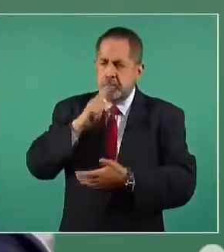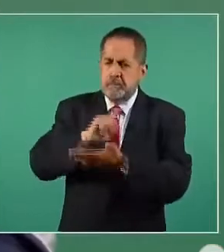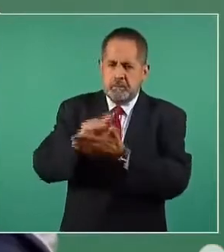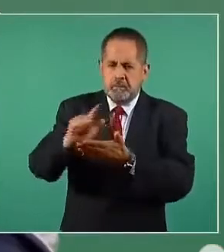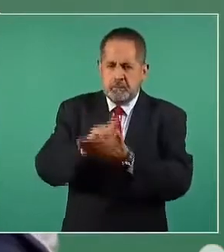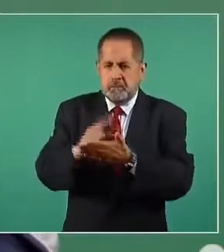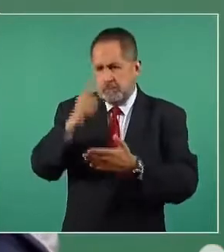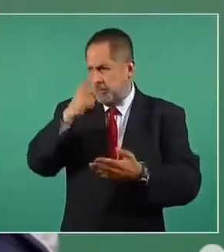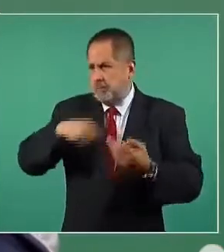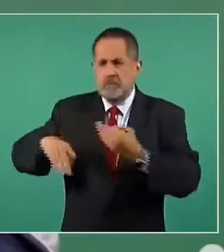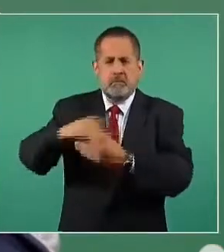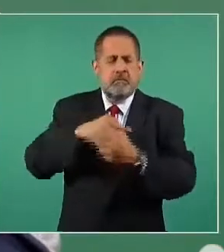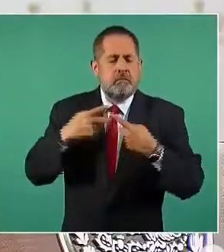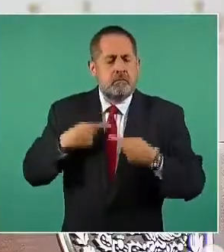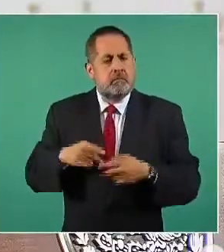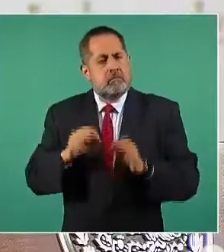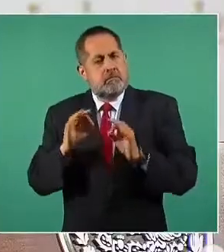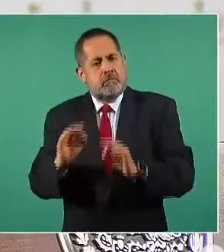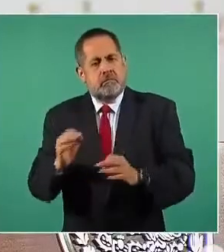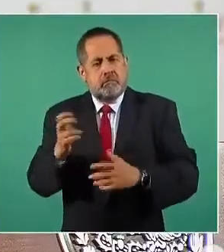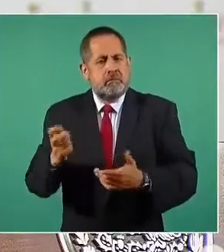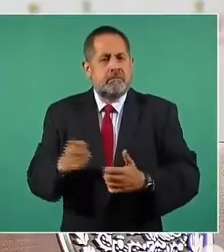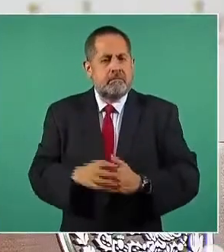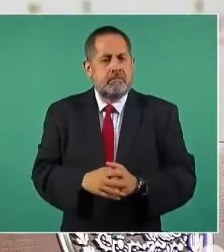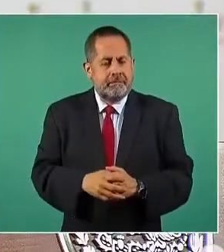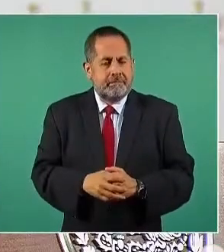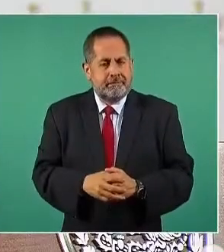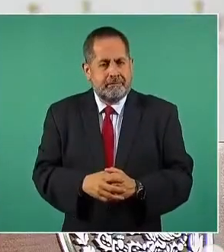para la población.